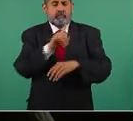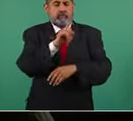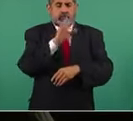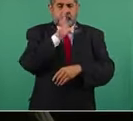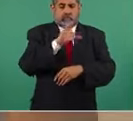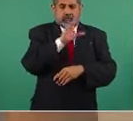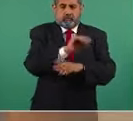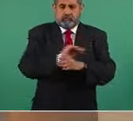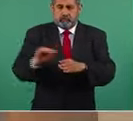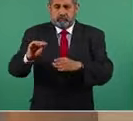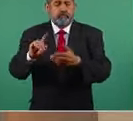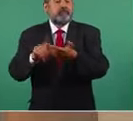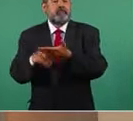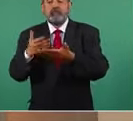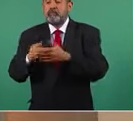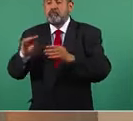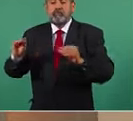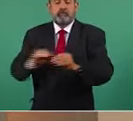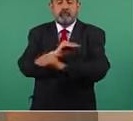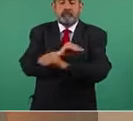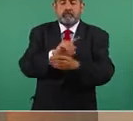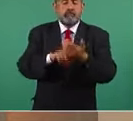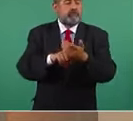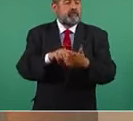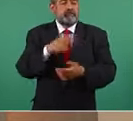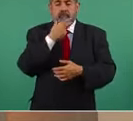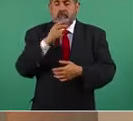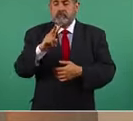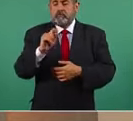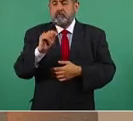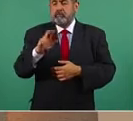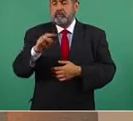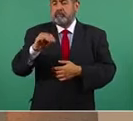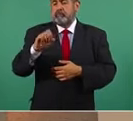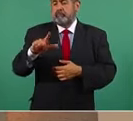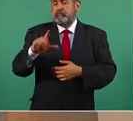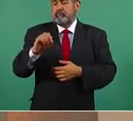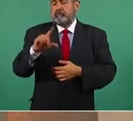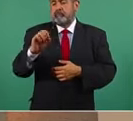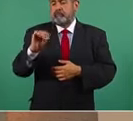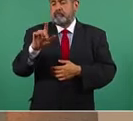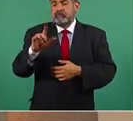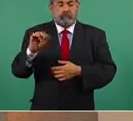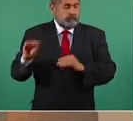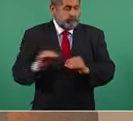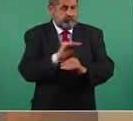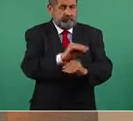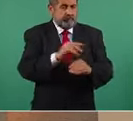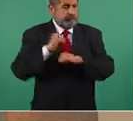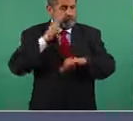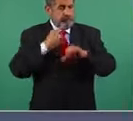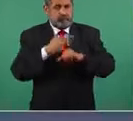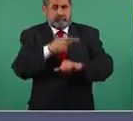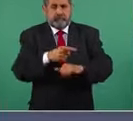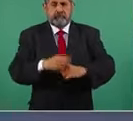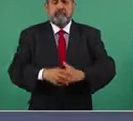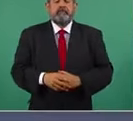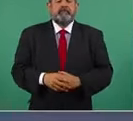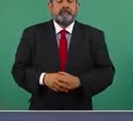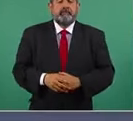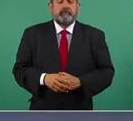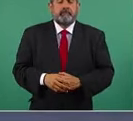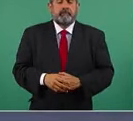es el inspector general Víctor Manuel Lomelí Carrera. Adelante. En